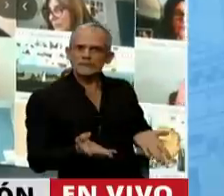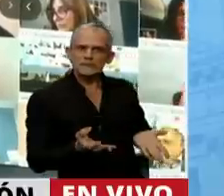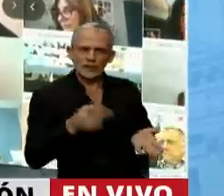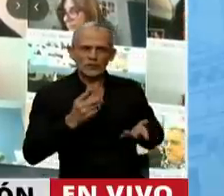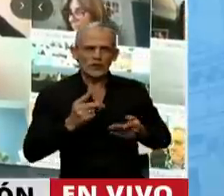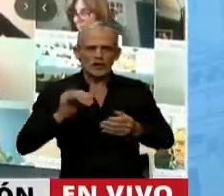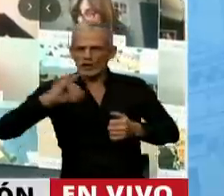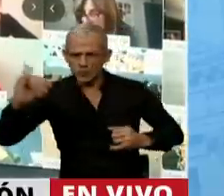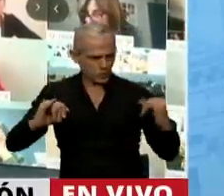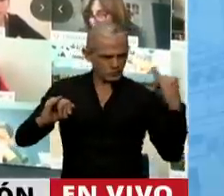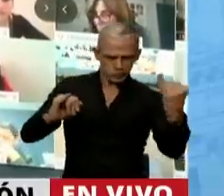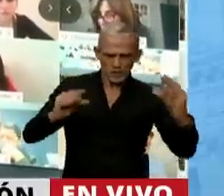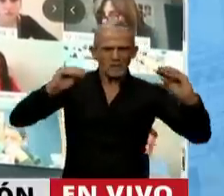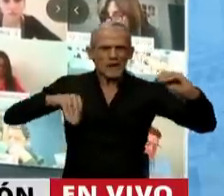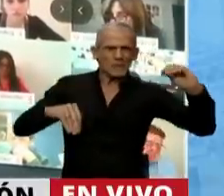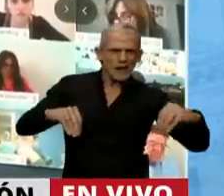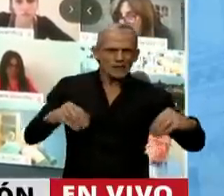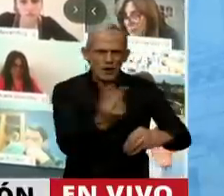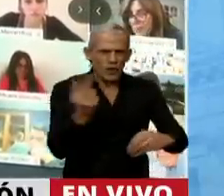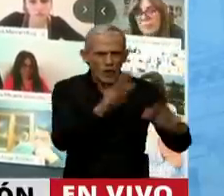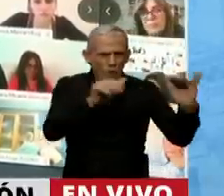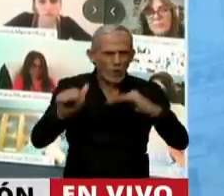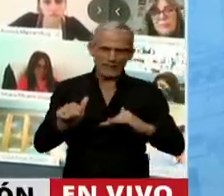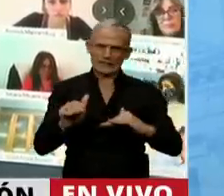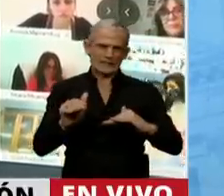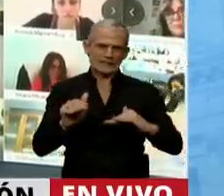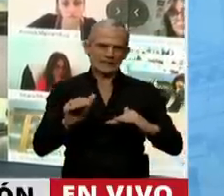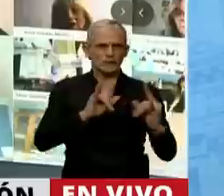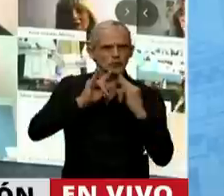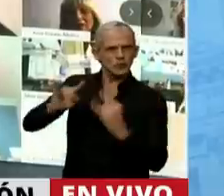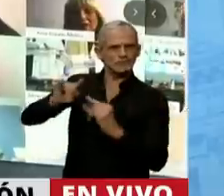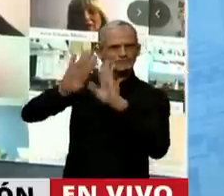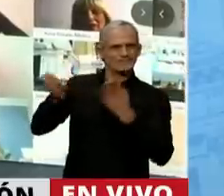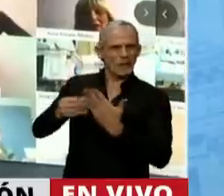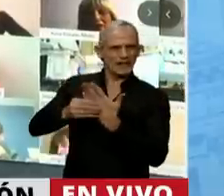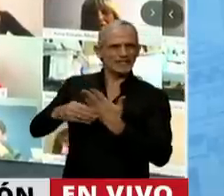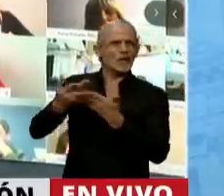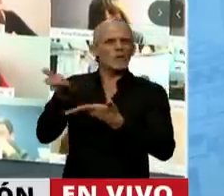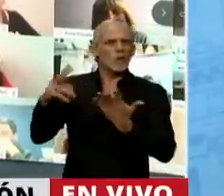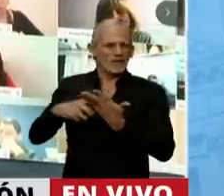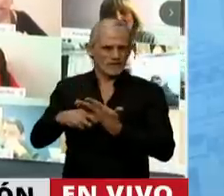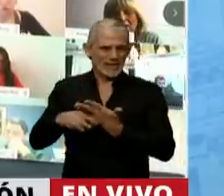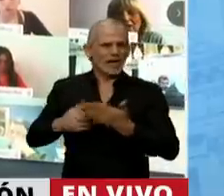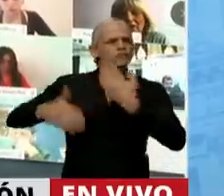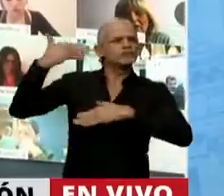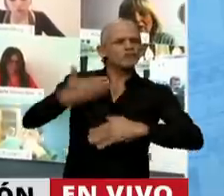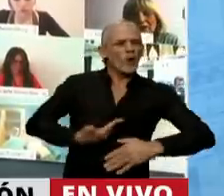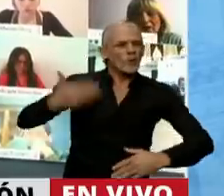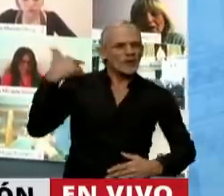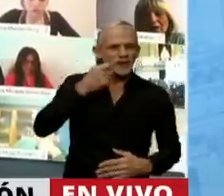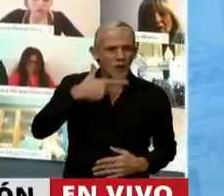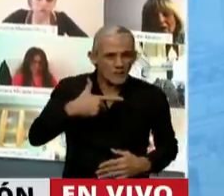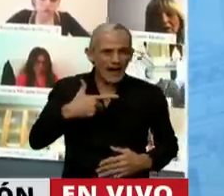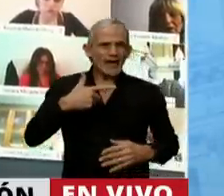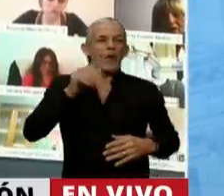de sobrerepresentación. Sin embargo, la anterior gestión de la Oficina Anticorrupción desistió de